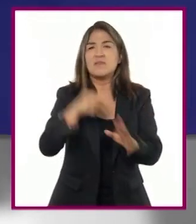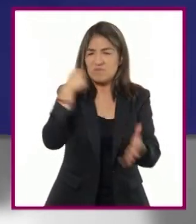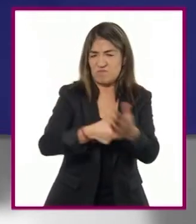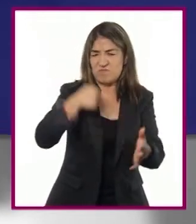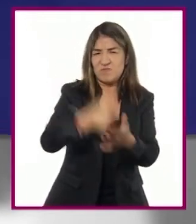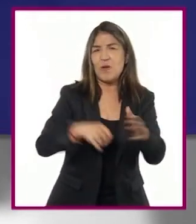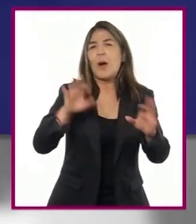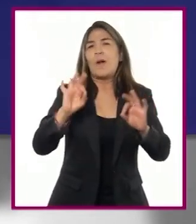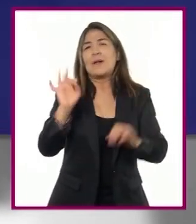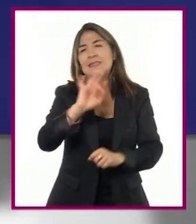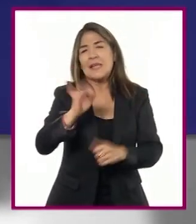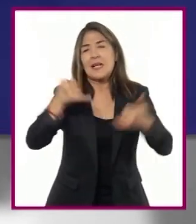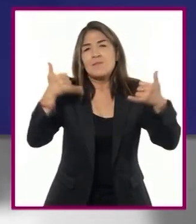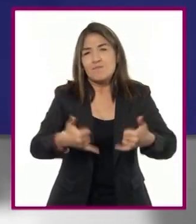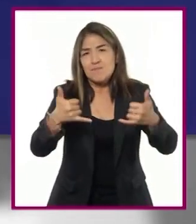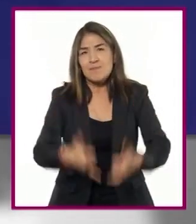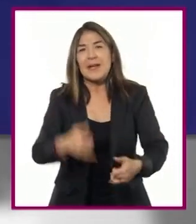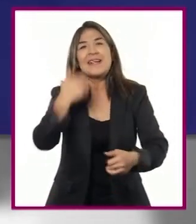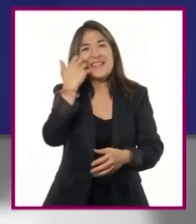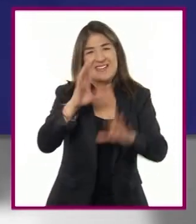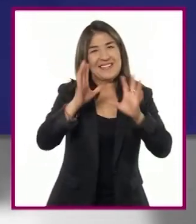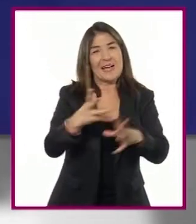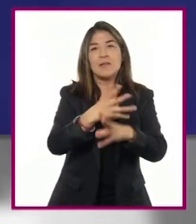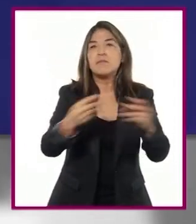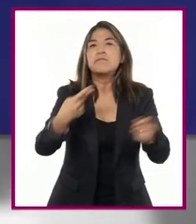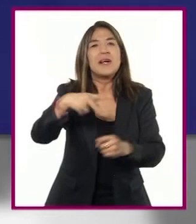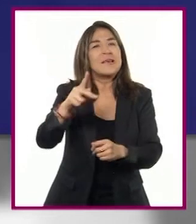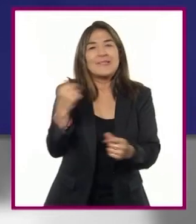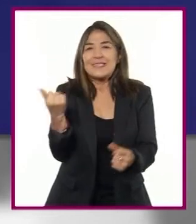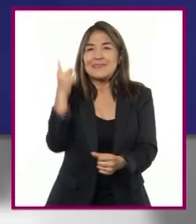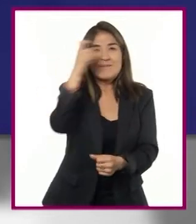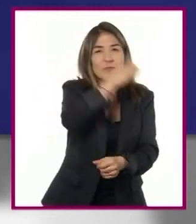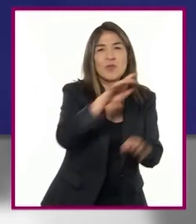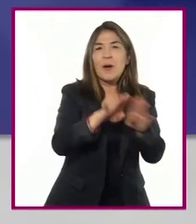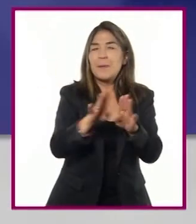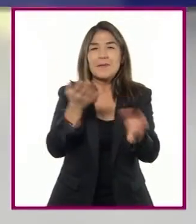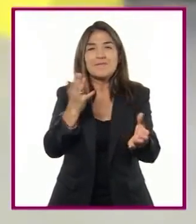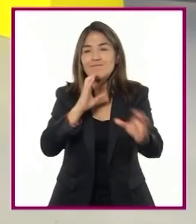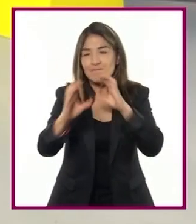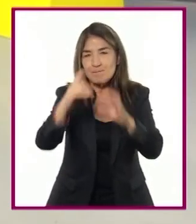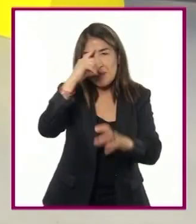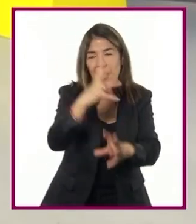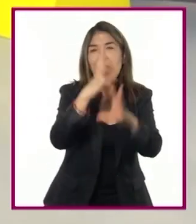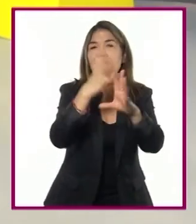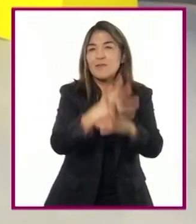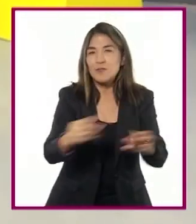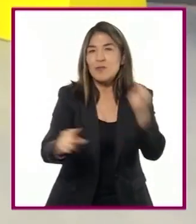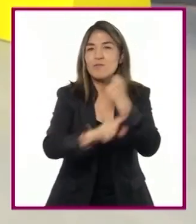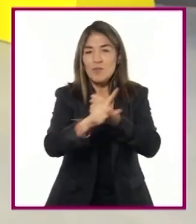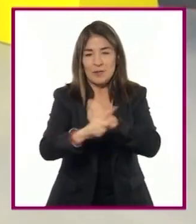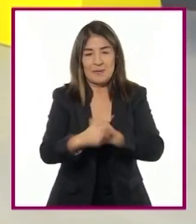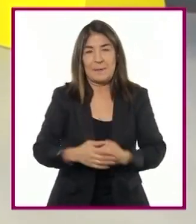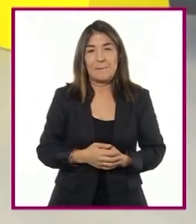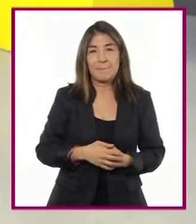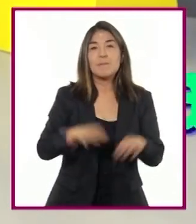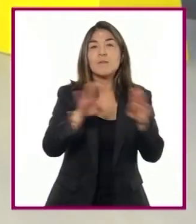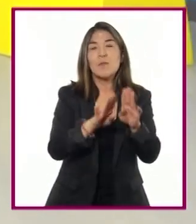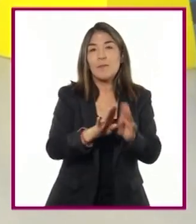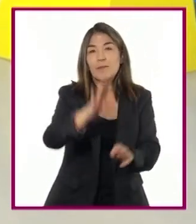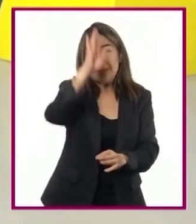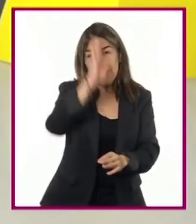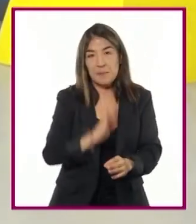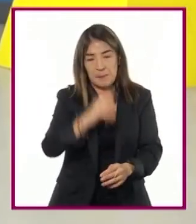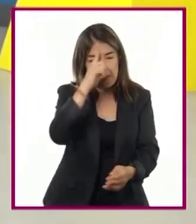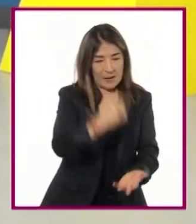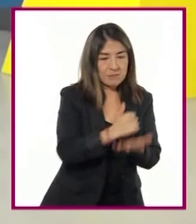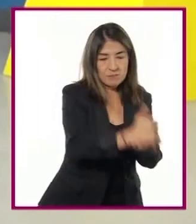posiciones, que aunque quieran resolver el conflicto, ya no logran comunicarse ni dialogar. La mediación no es una solución automática